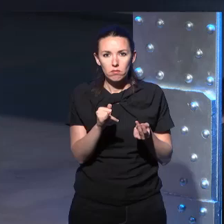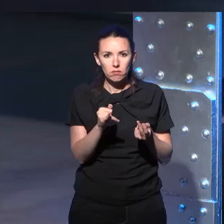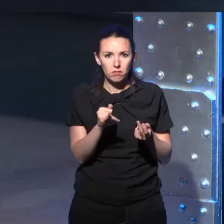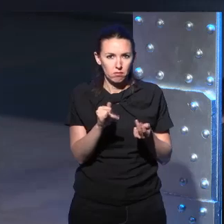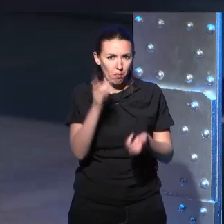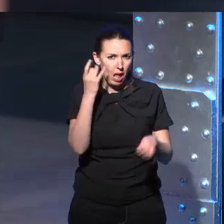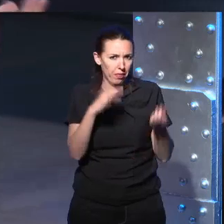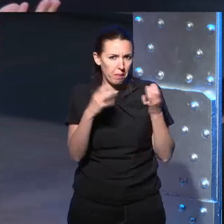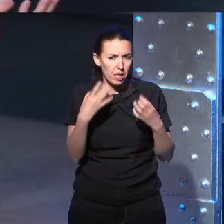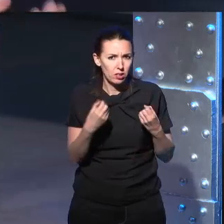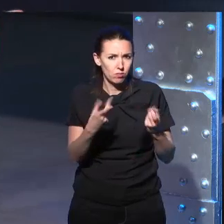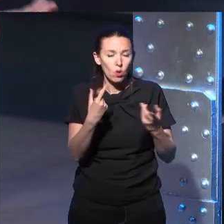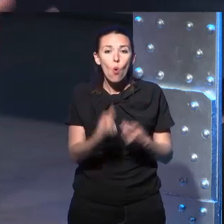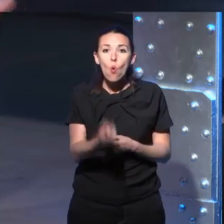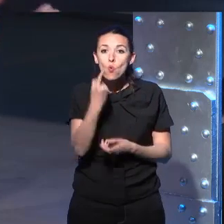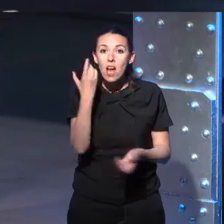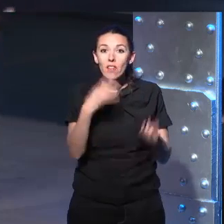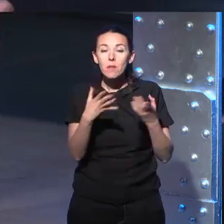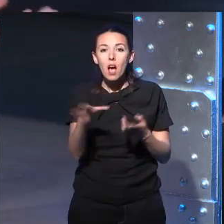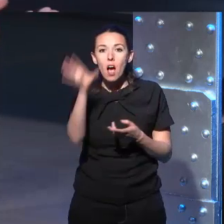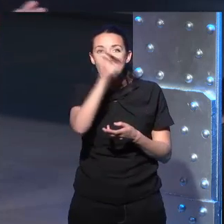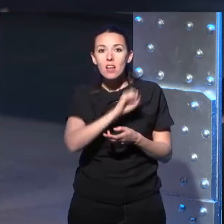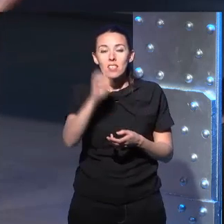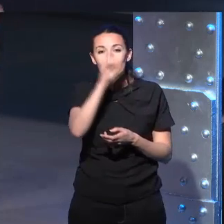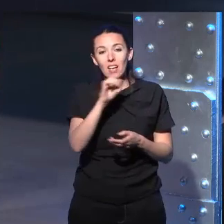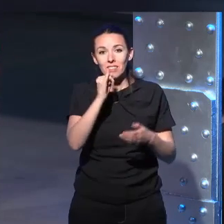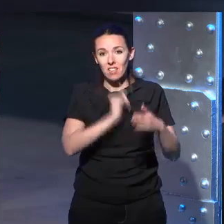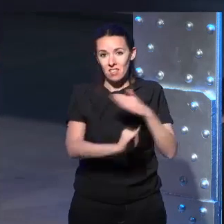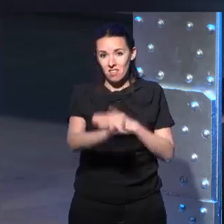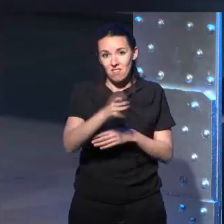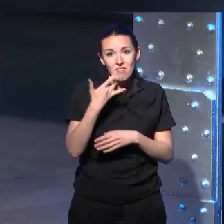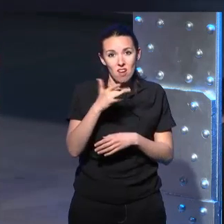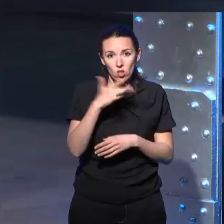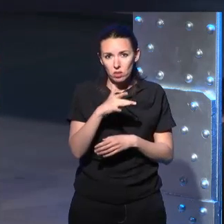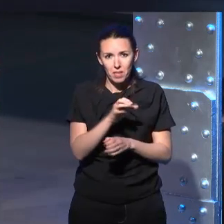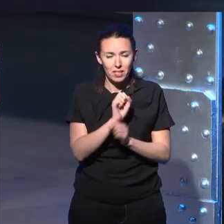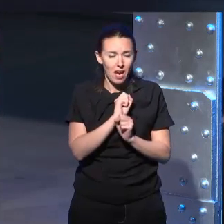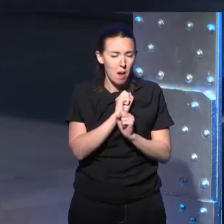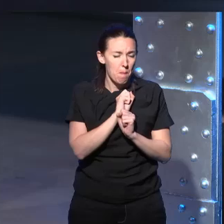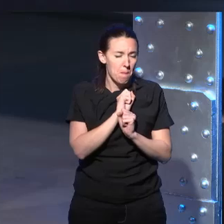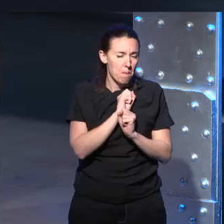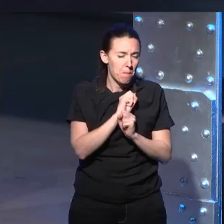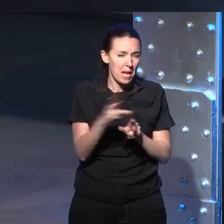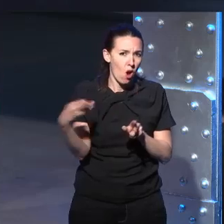cantidad de actividades y una de ellas es que cantan Yellow Submarine. Sí. Claro, ha cogido el peor de los Beatles.